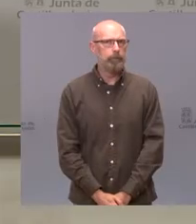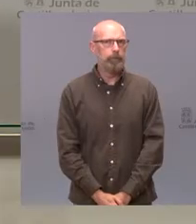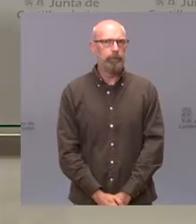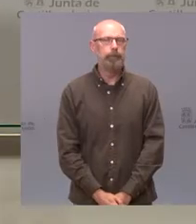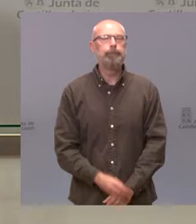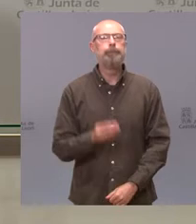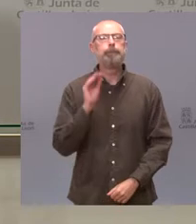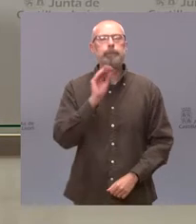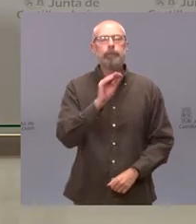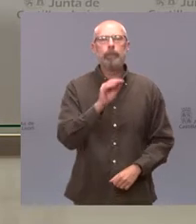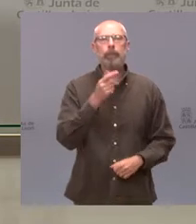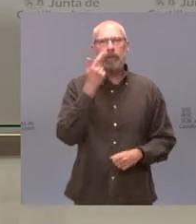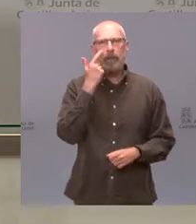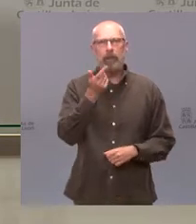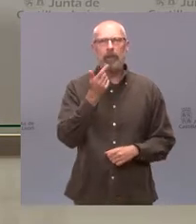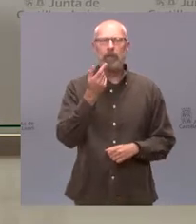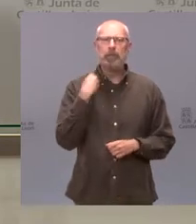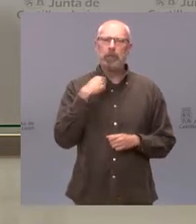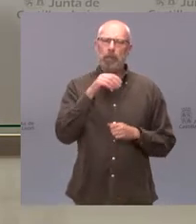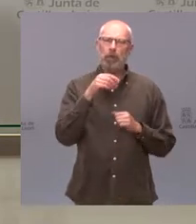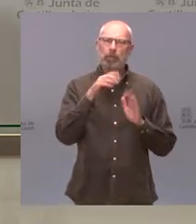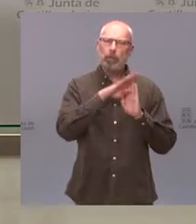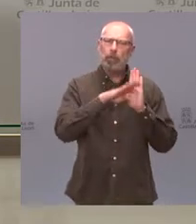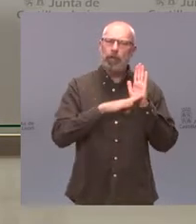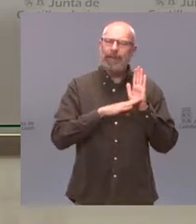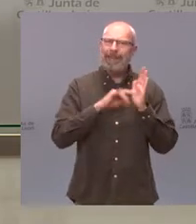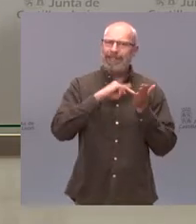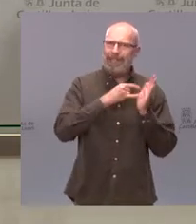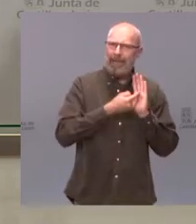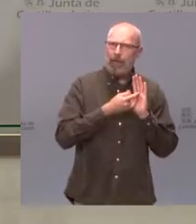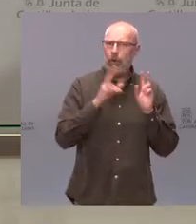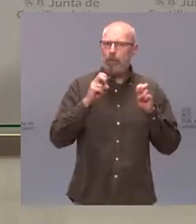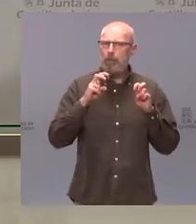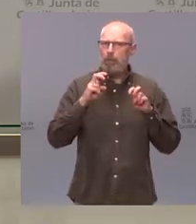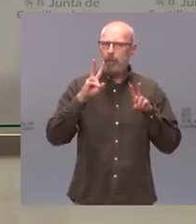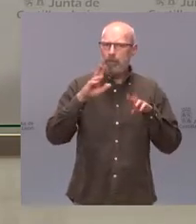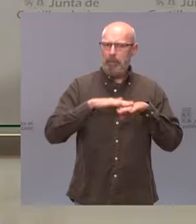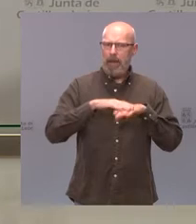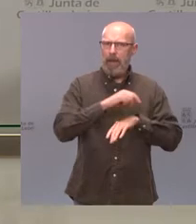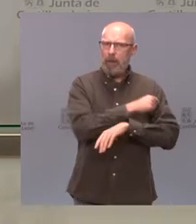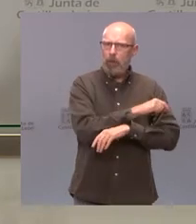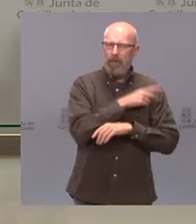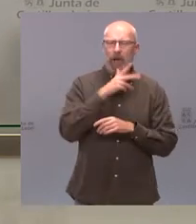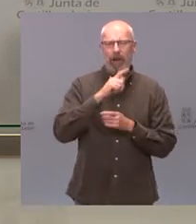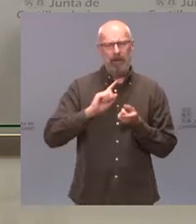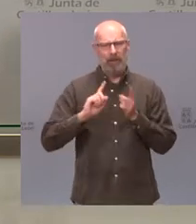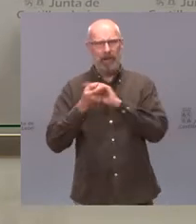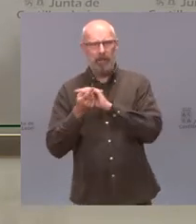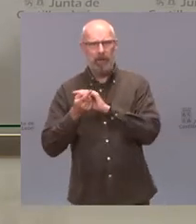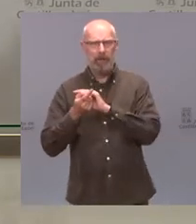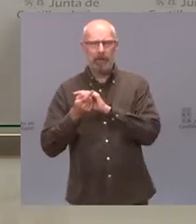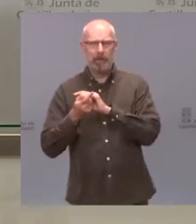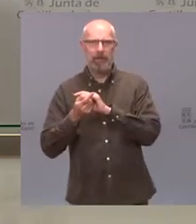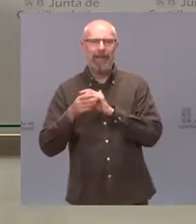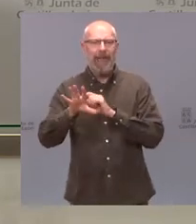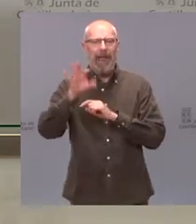¿A criterios técnicos a la hora de la vacunación y ahora de repente se deja la elección a los ciudadanos que no